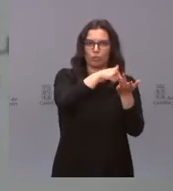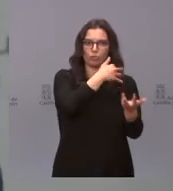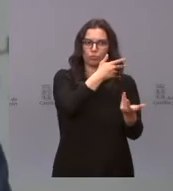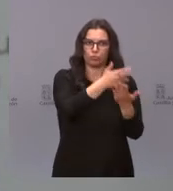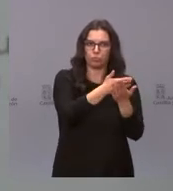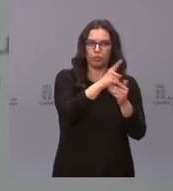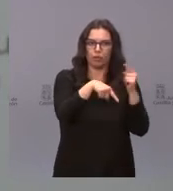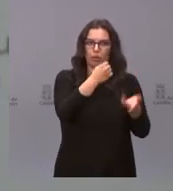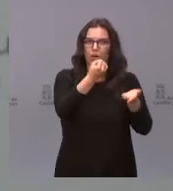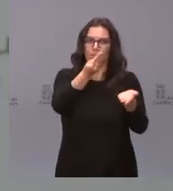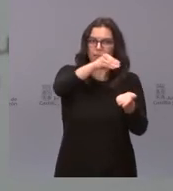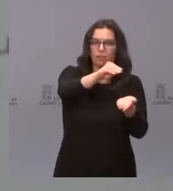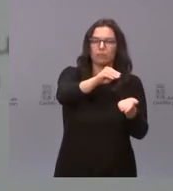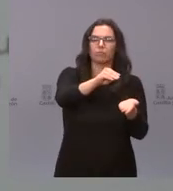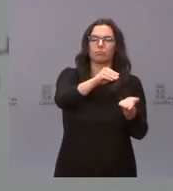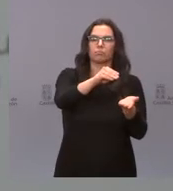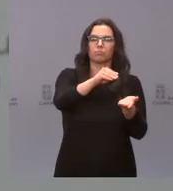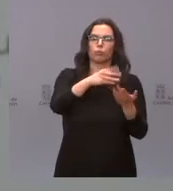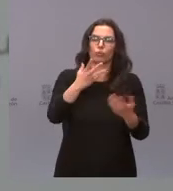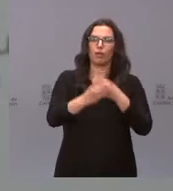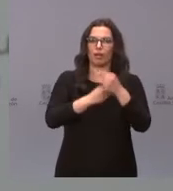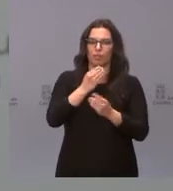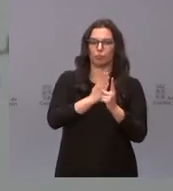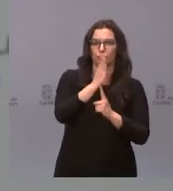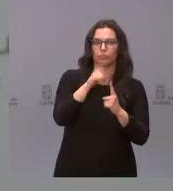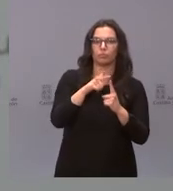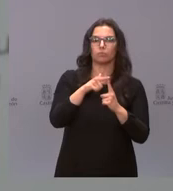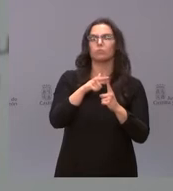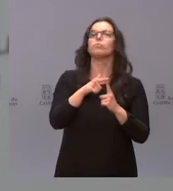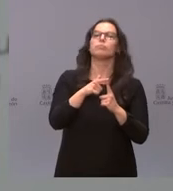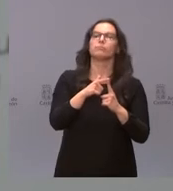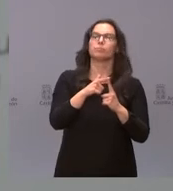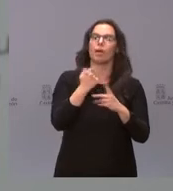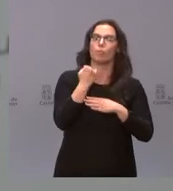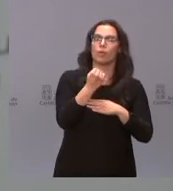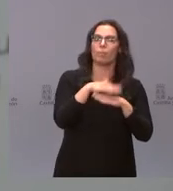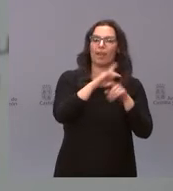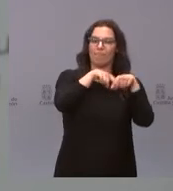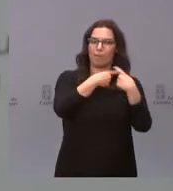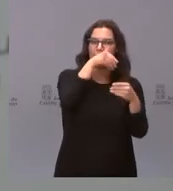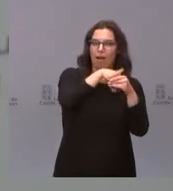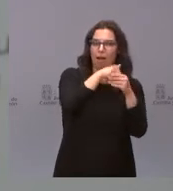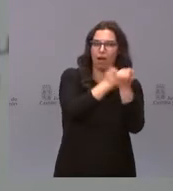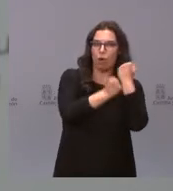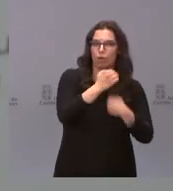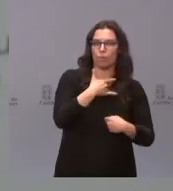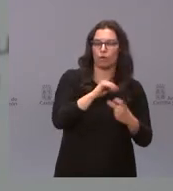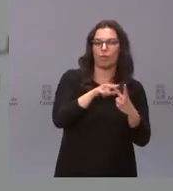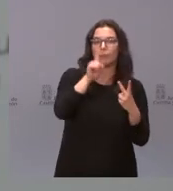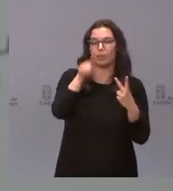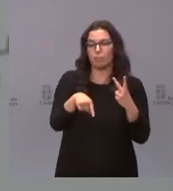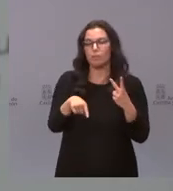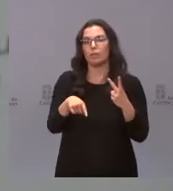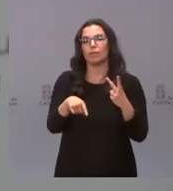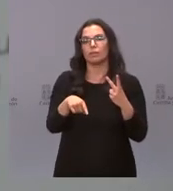hacemos con esta bajada de impuestos es por un lado favorecer el ahorro familiar y por otro lado también favorecer